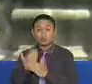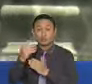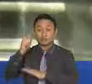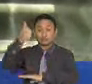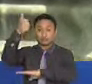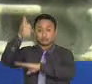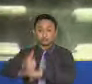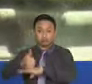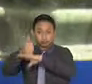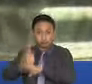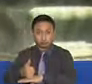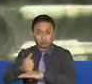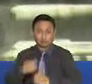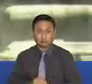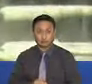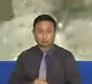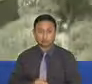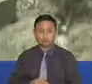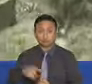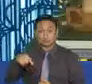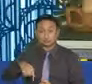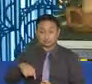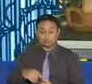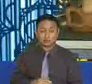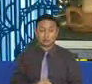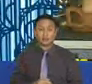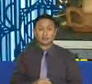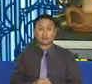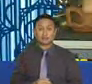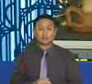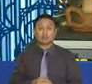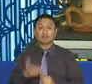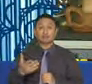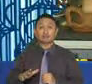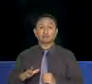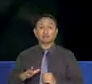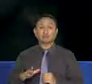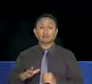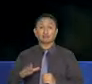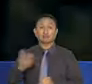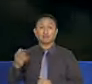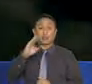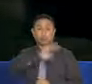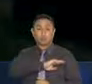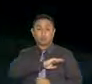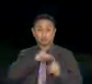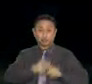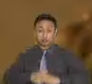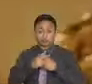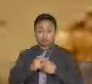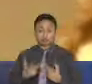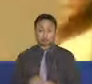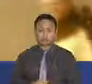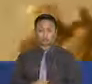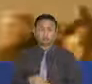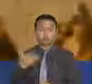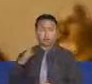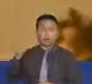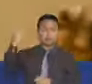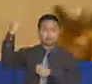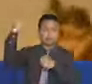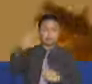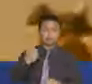asentamiento y en función de eso se produce un parcelamiento y la Constitución de un Cabildo a pesar de la conquista esta tierra